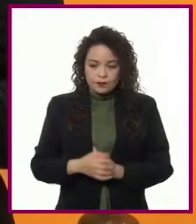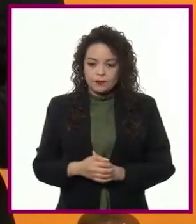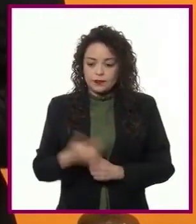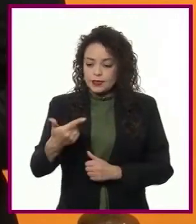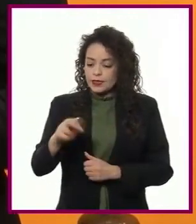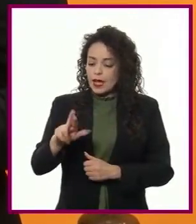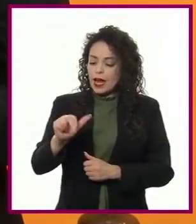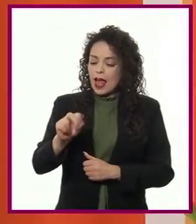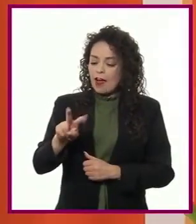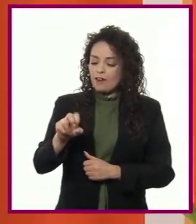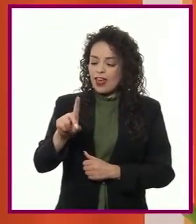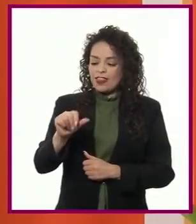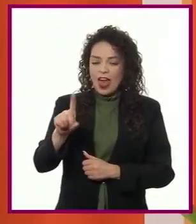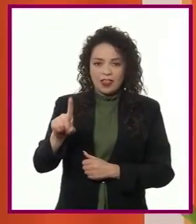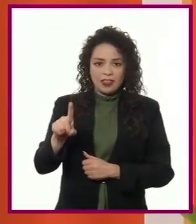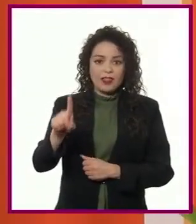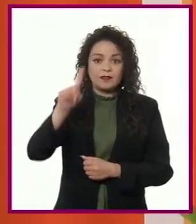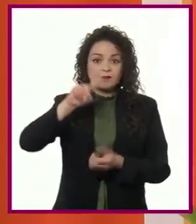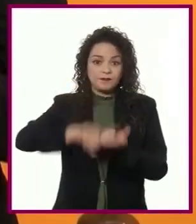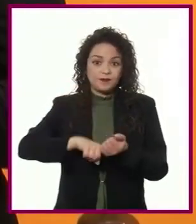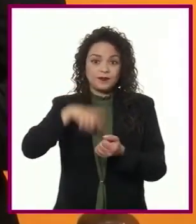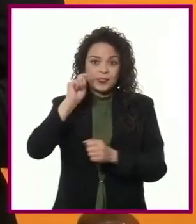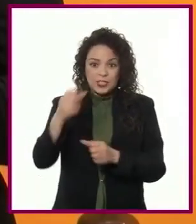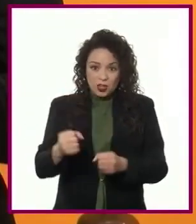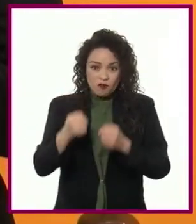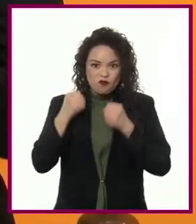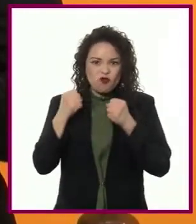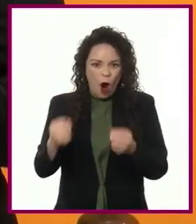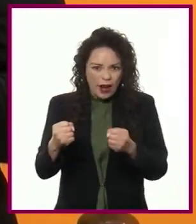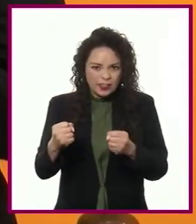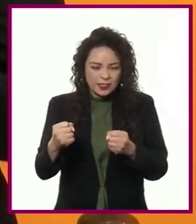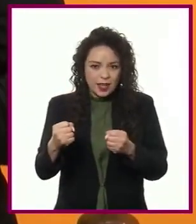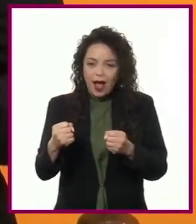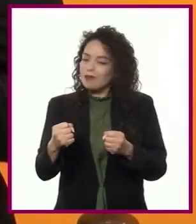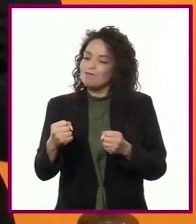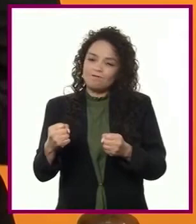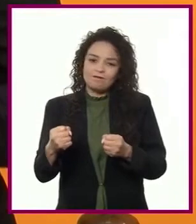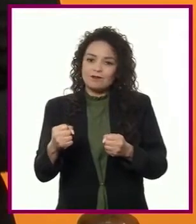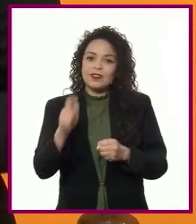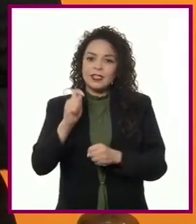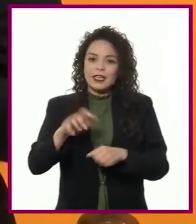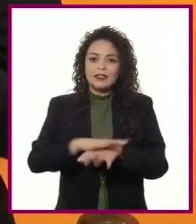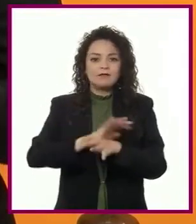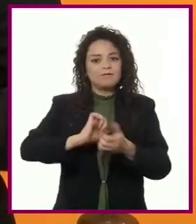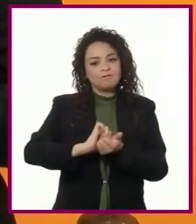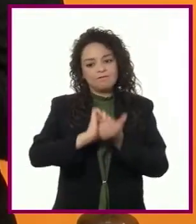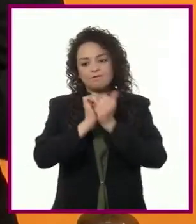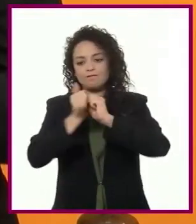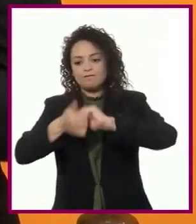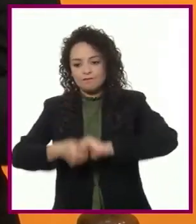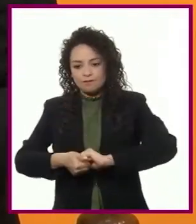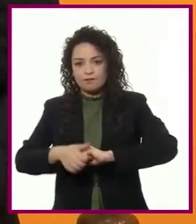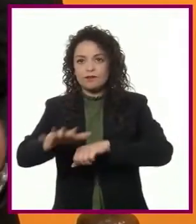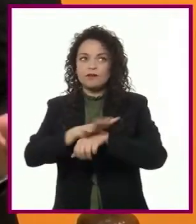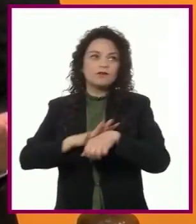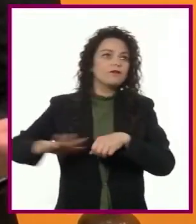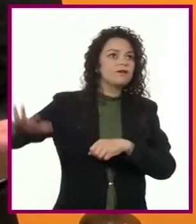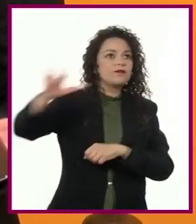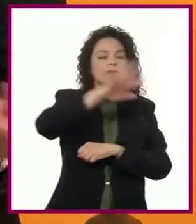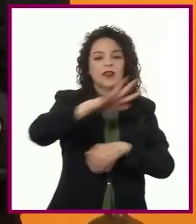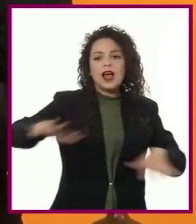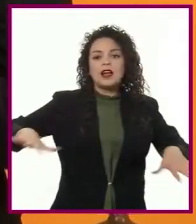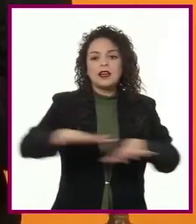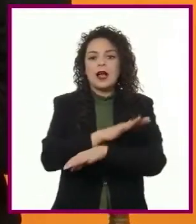lugar de considerarse como una fuerza, se puede entender como la deformación del espacio-tiempo.